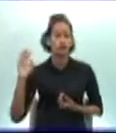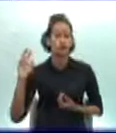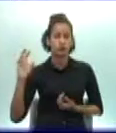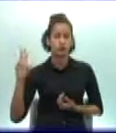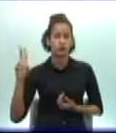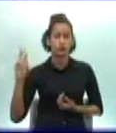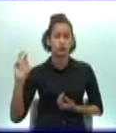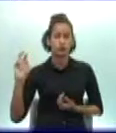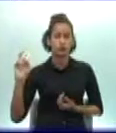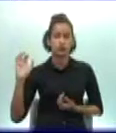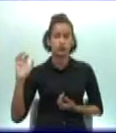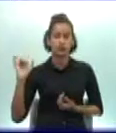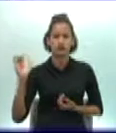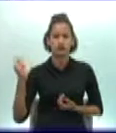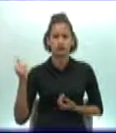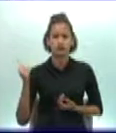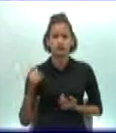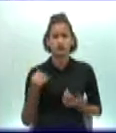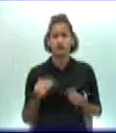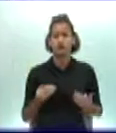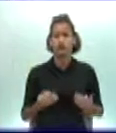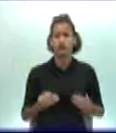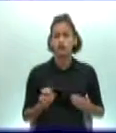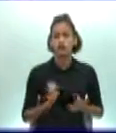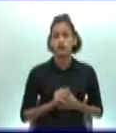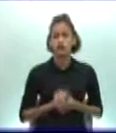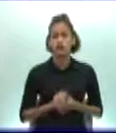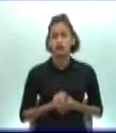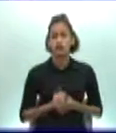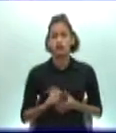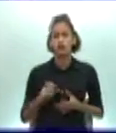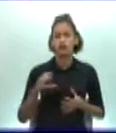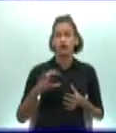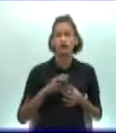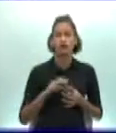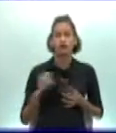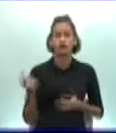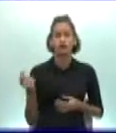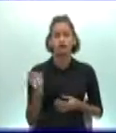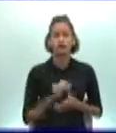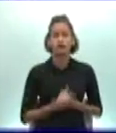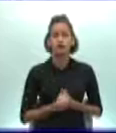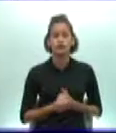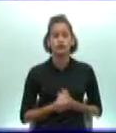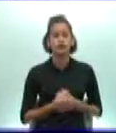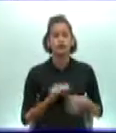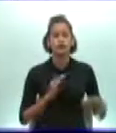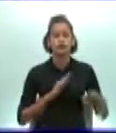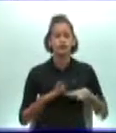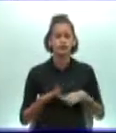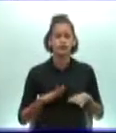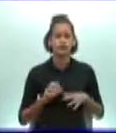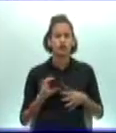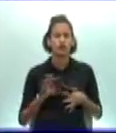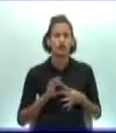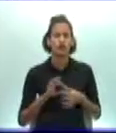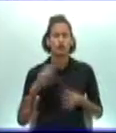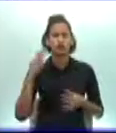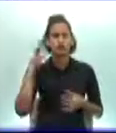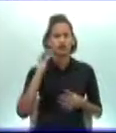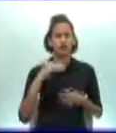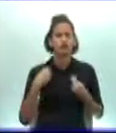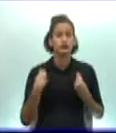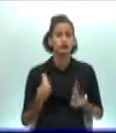desde el punto de vista económico. Relacionado con las consecuencias de la situación geográfica de Cuba, también les dejo una